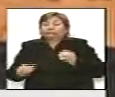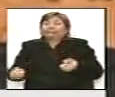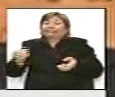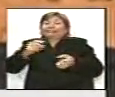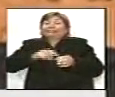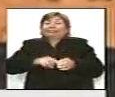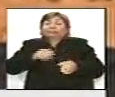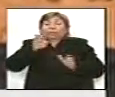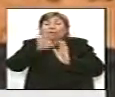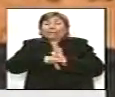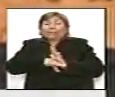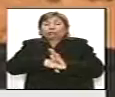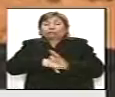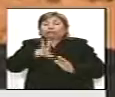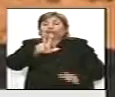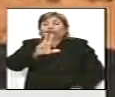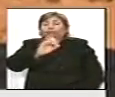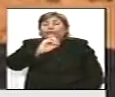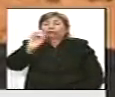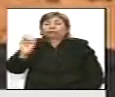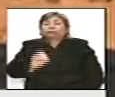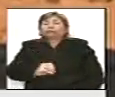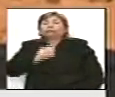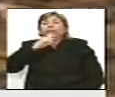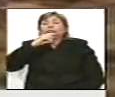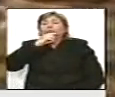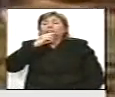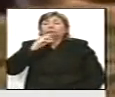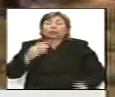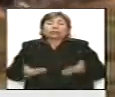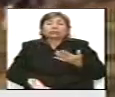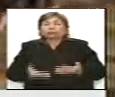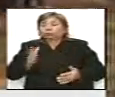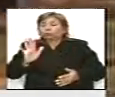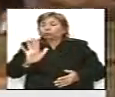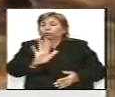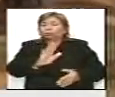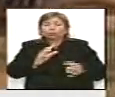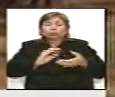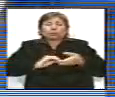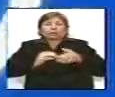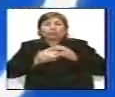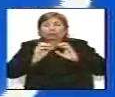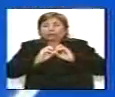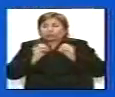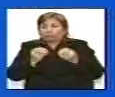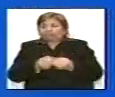un número no menor del 30% de mujeres o de varones en su conformación.